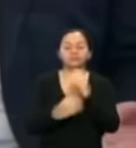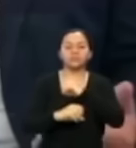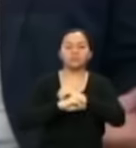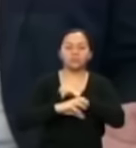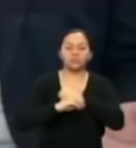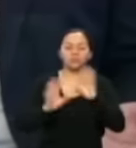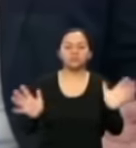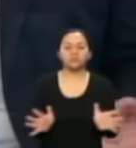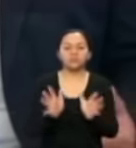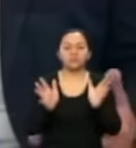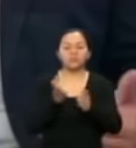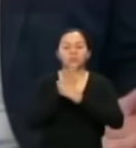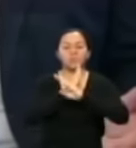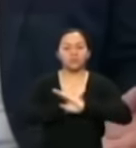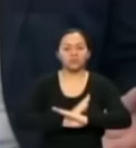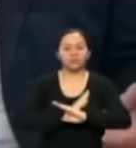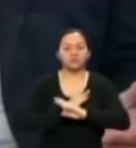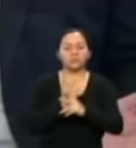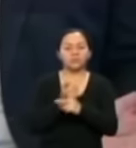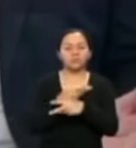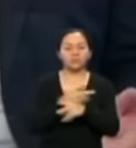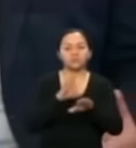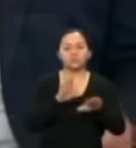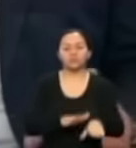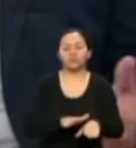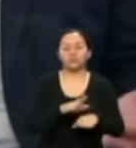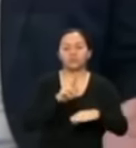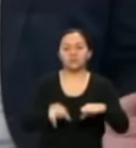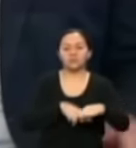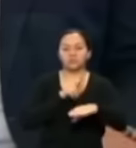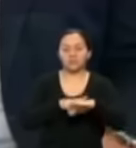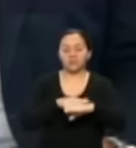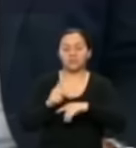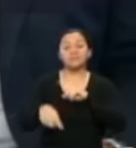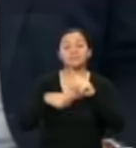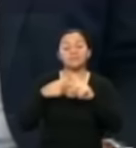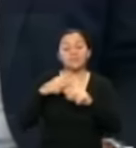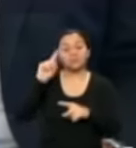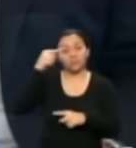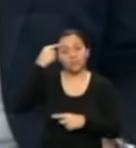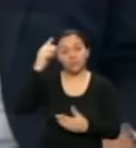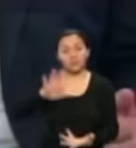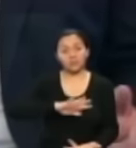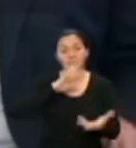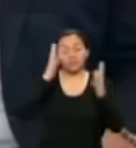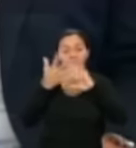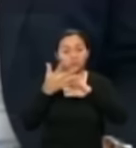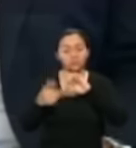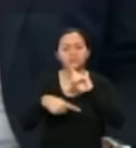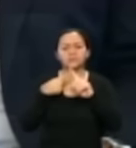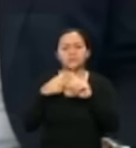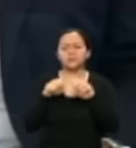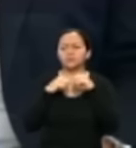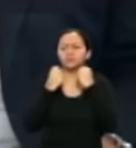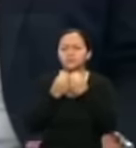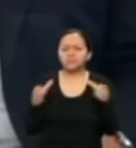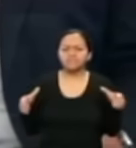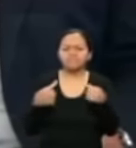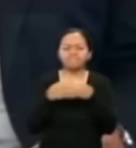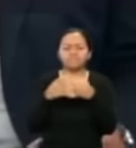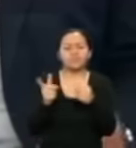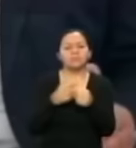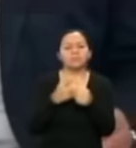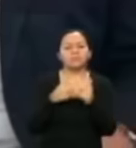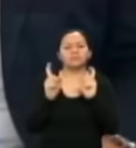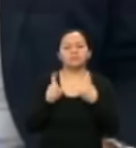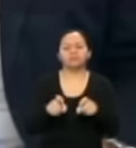promover y proteger la producción nacional. Porque para el gobierno de la Revolución Ciudadana y para toda la sociedad en su conjunto, primero debe